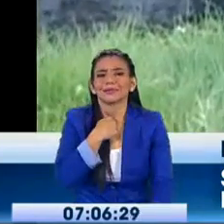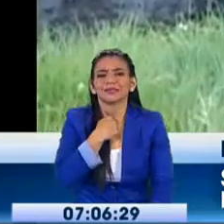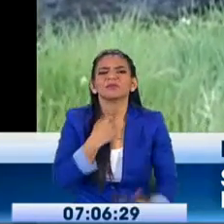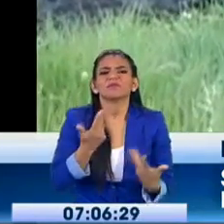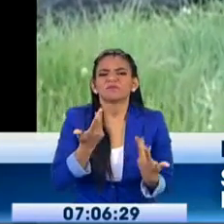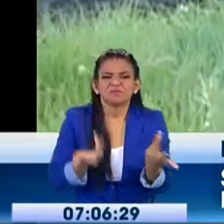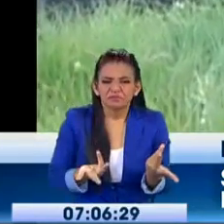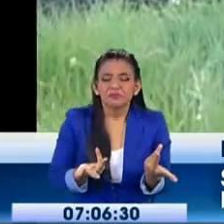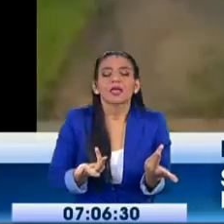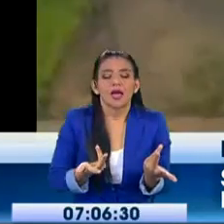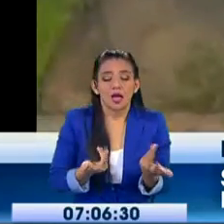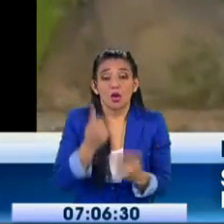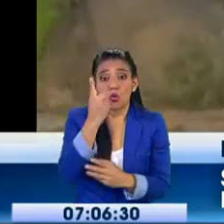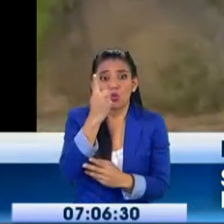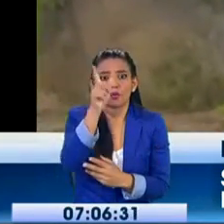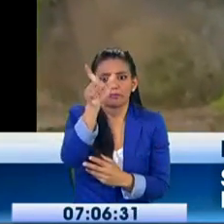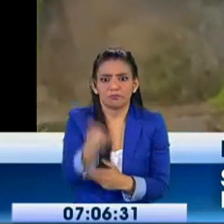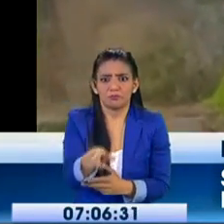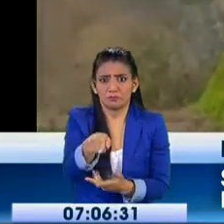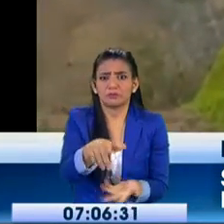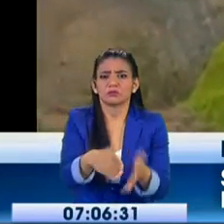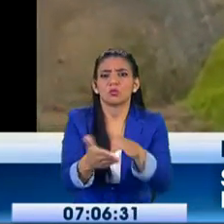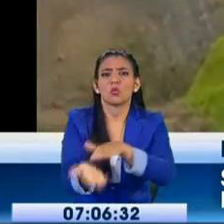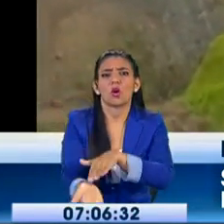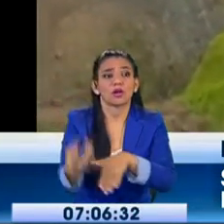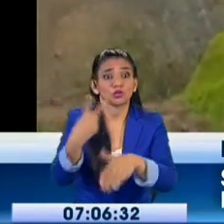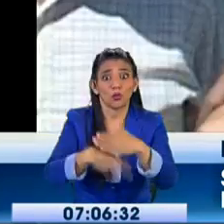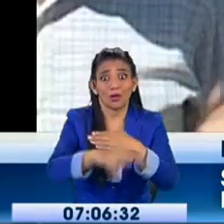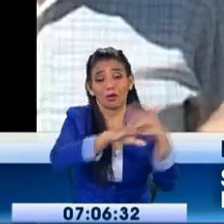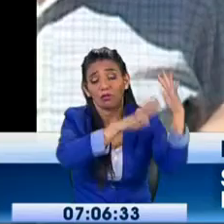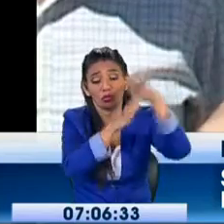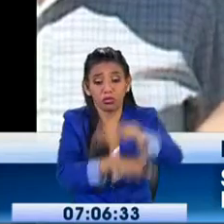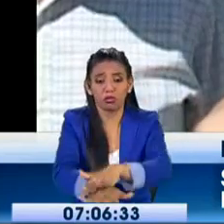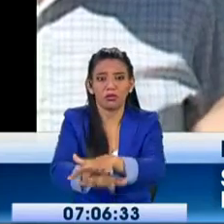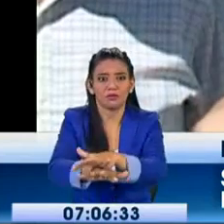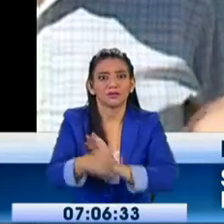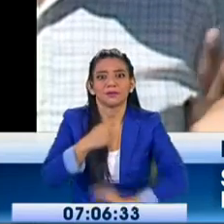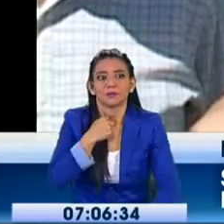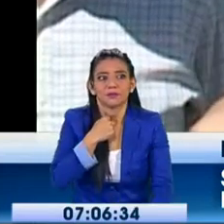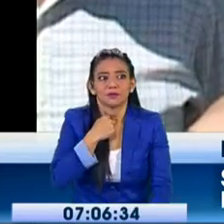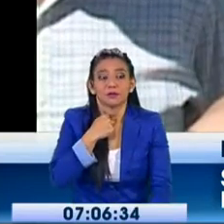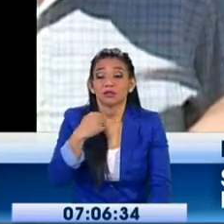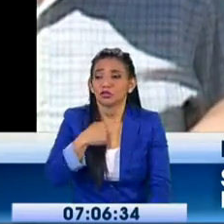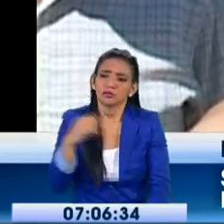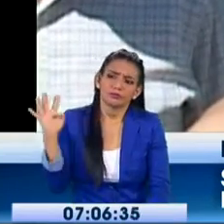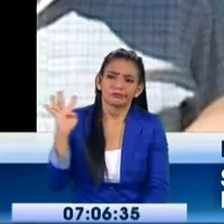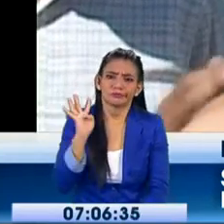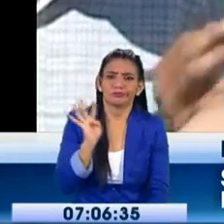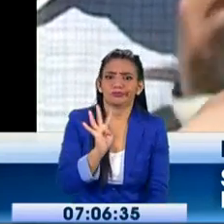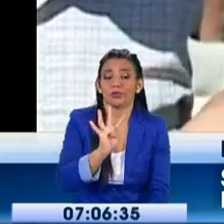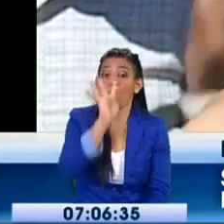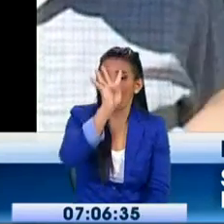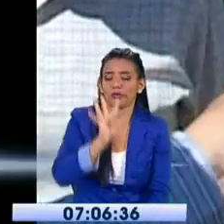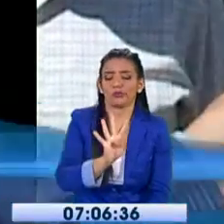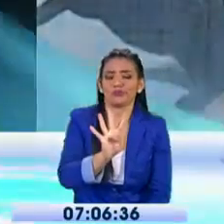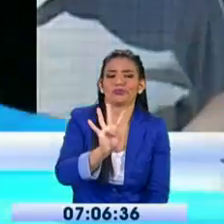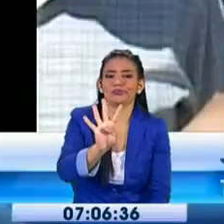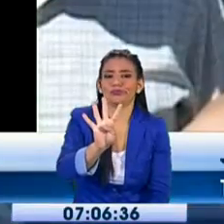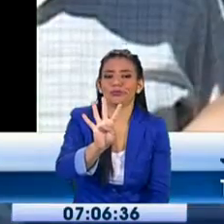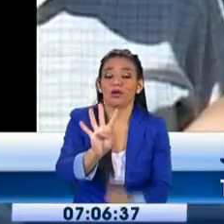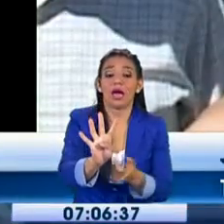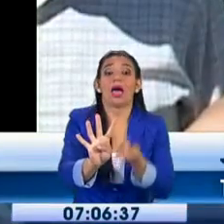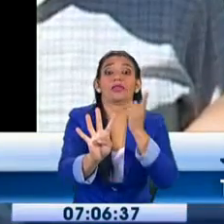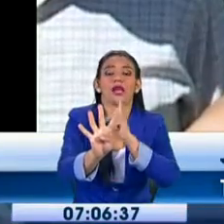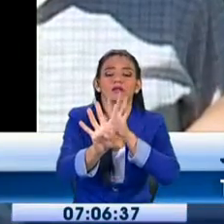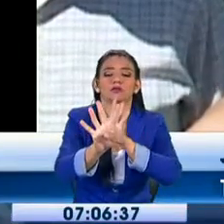de ellos perdió a su hijo en medio de la avalancha de lodo. Yo estaba yendo con 4 más adelante y los 5 que estaban más